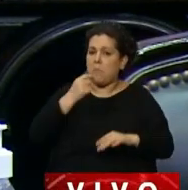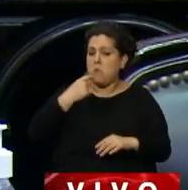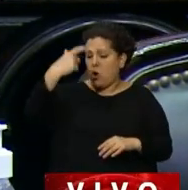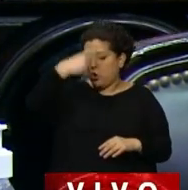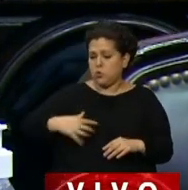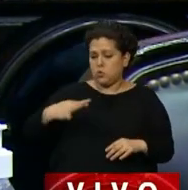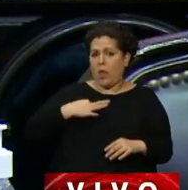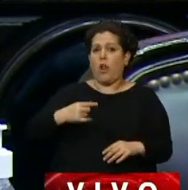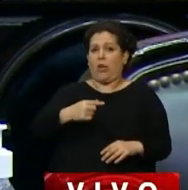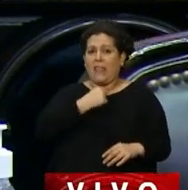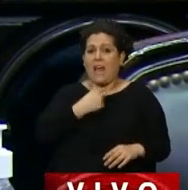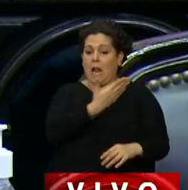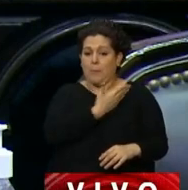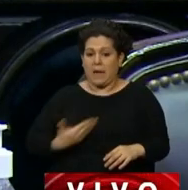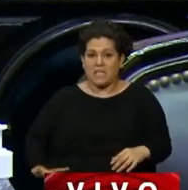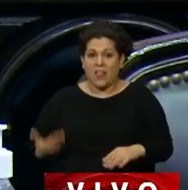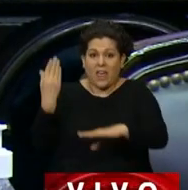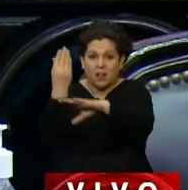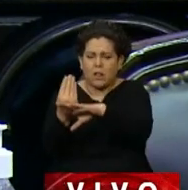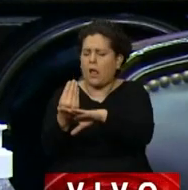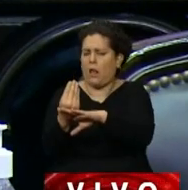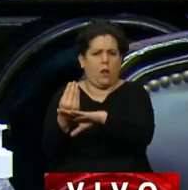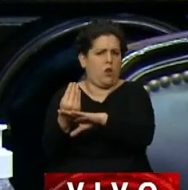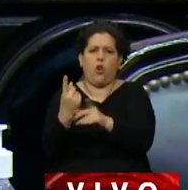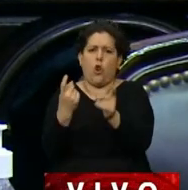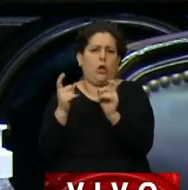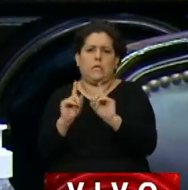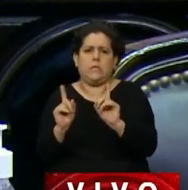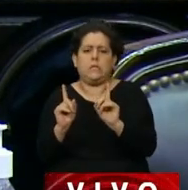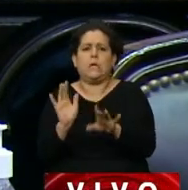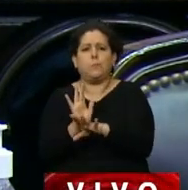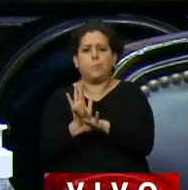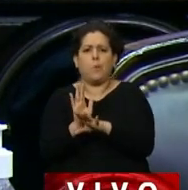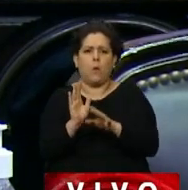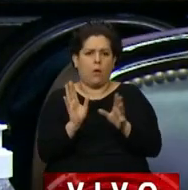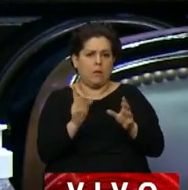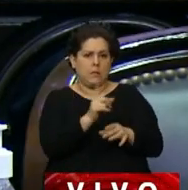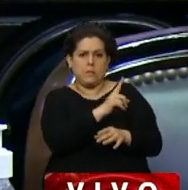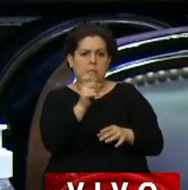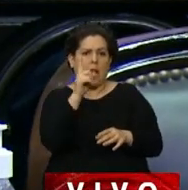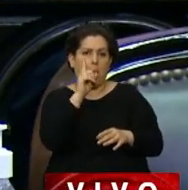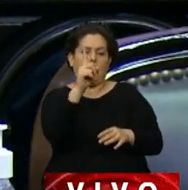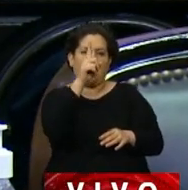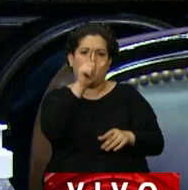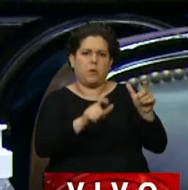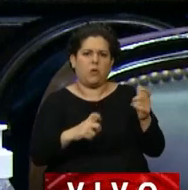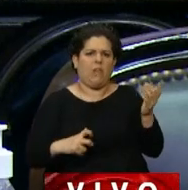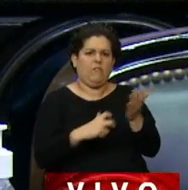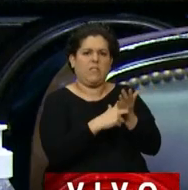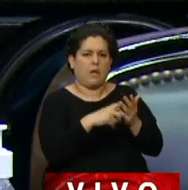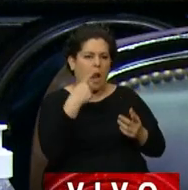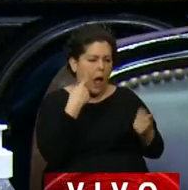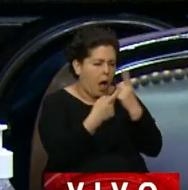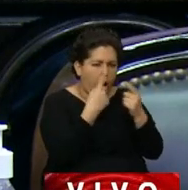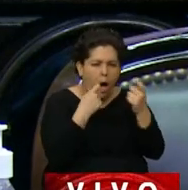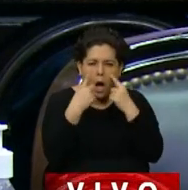ser candidato a presidente no tenga que contar, por ejemplo, un pelotón de 100.000 fiscales para poder enfrentar siquiera una